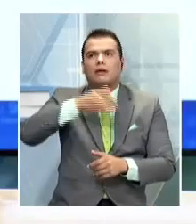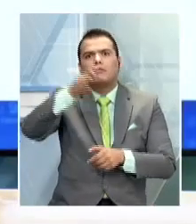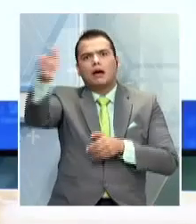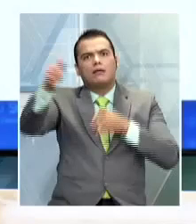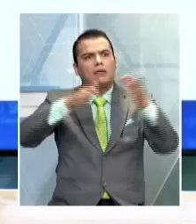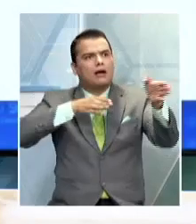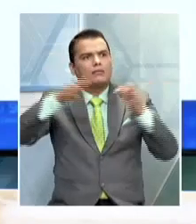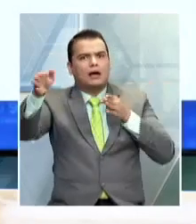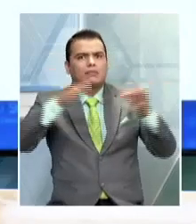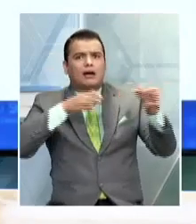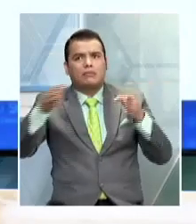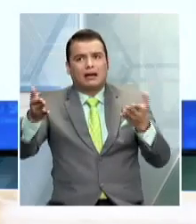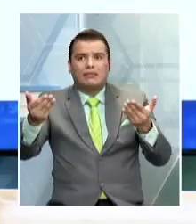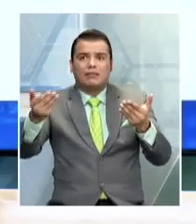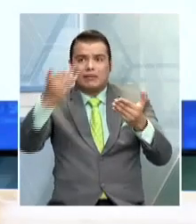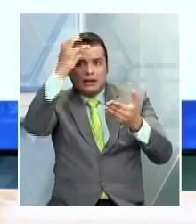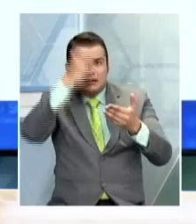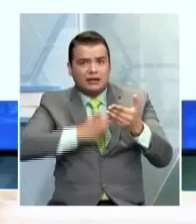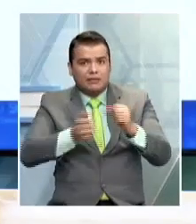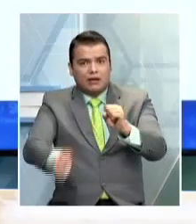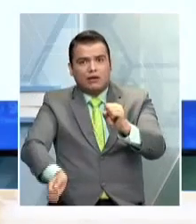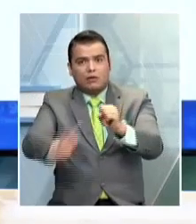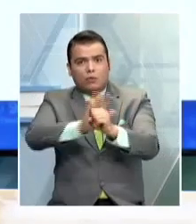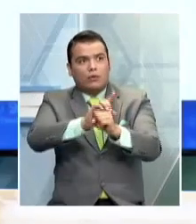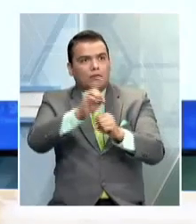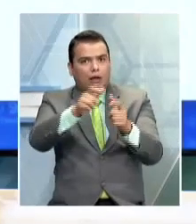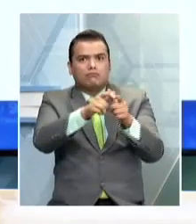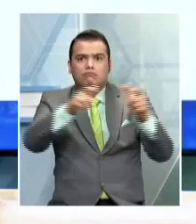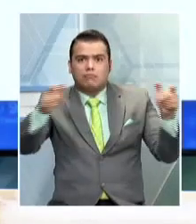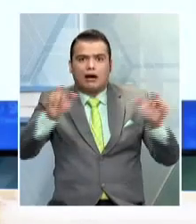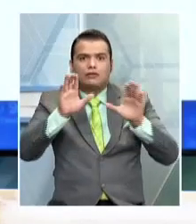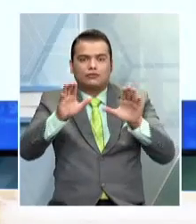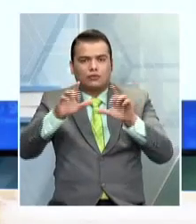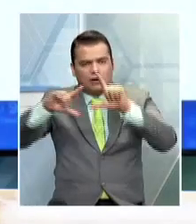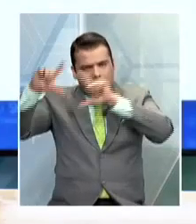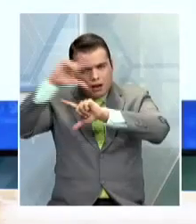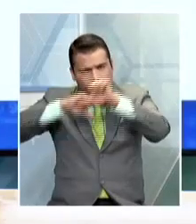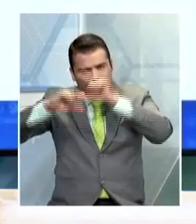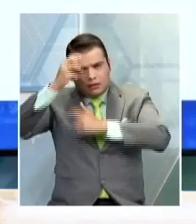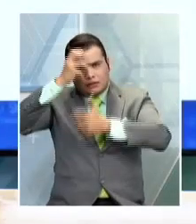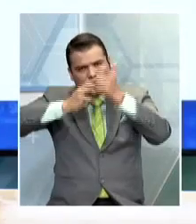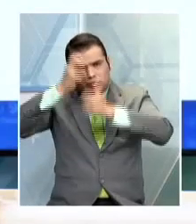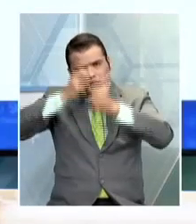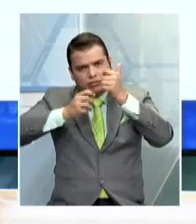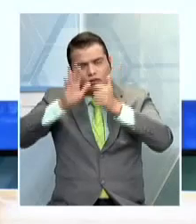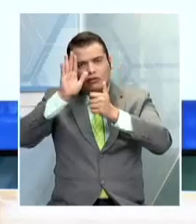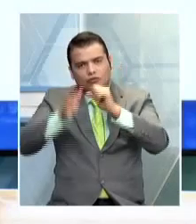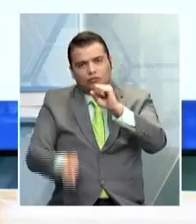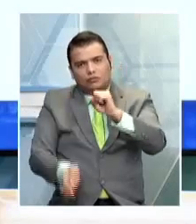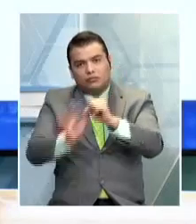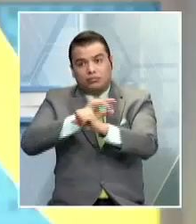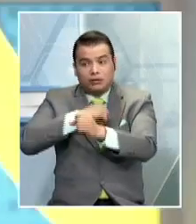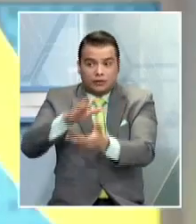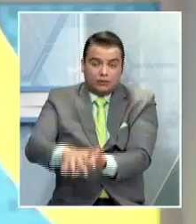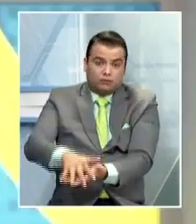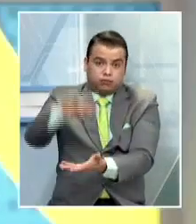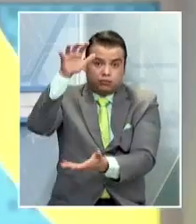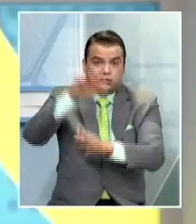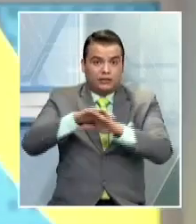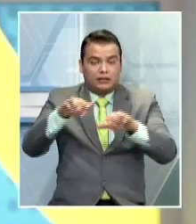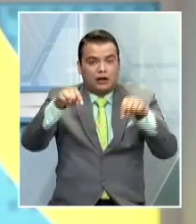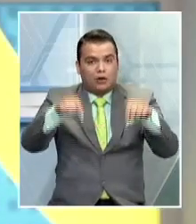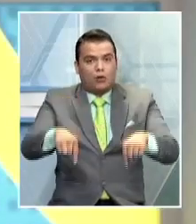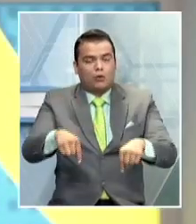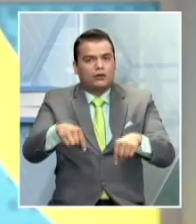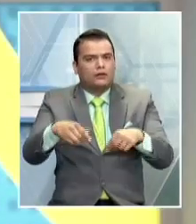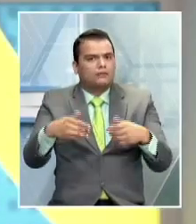a los puntos de toma de pruebas gratuitas de COVID-19, los laboratorios que procesan las pruebas PCR están desbordados. Por eso, a partir de hoy,